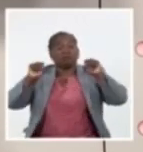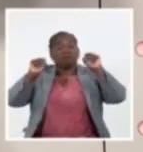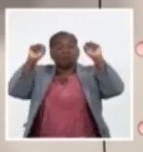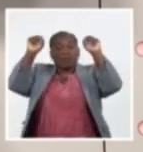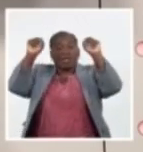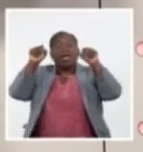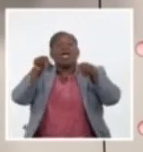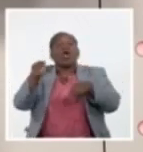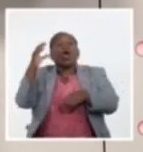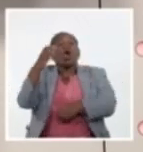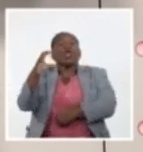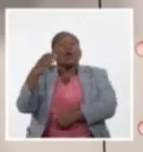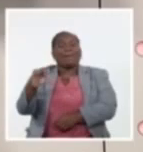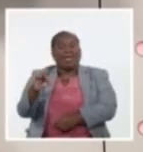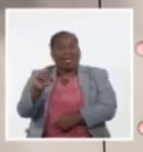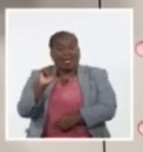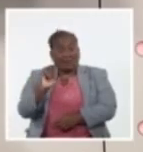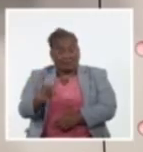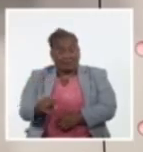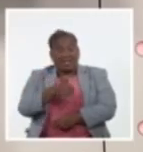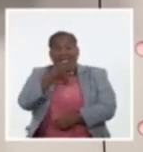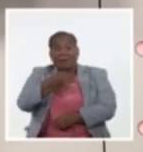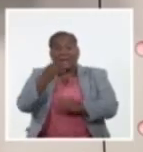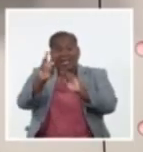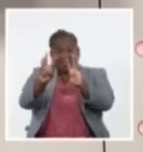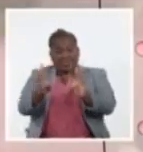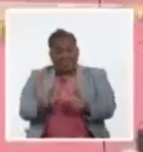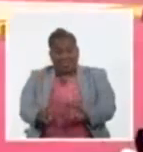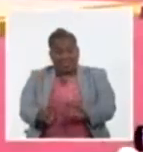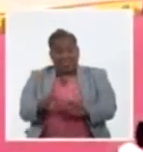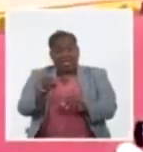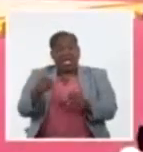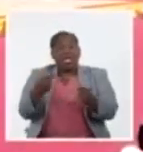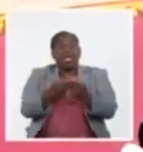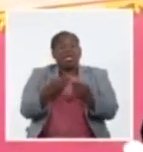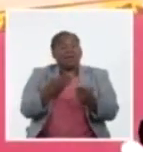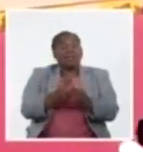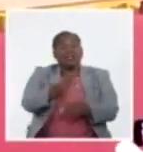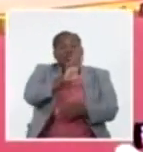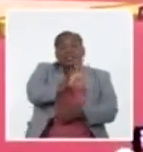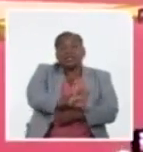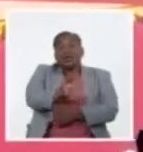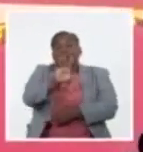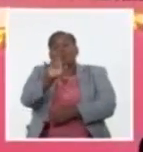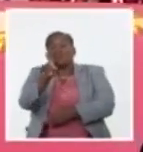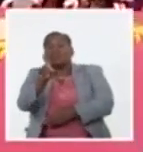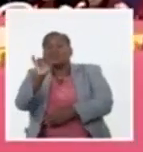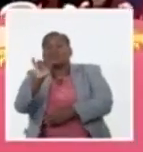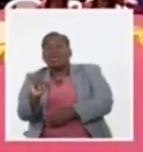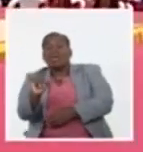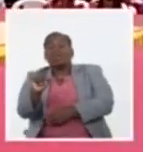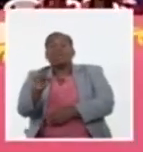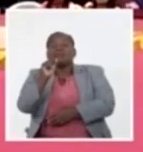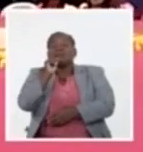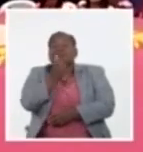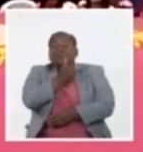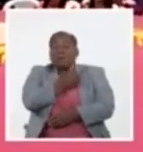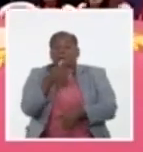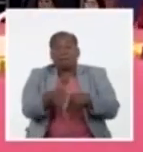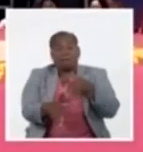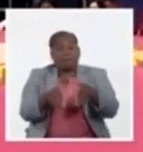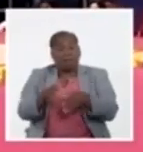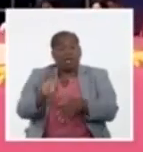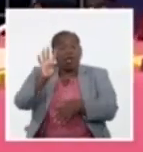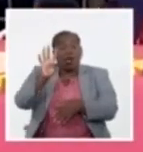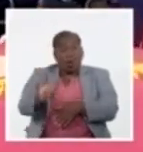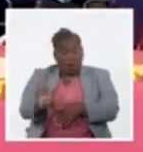Bogotá, Colombia, reseña Hit Digital. La lid, prevista del 5 al 16 de diciembre, participarán 4 atletas